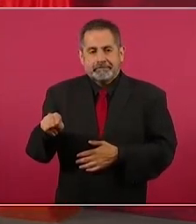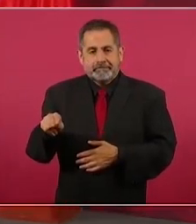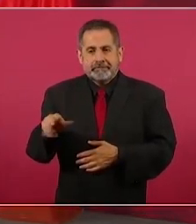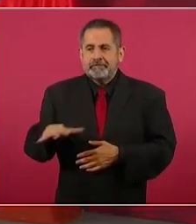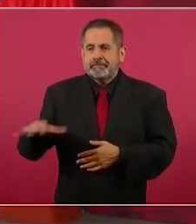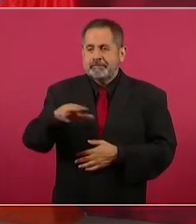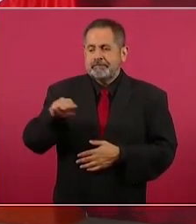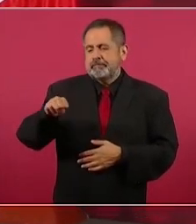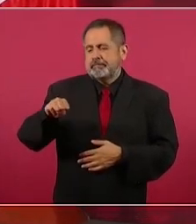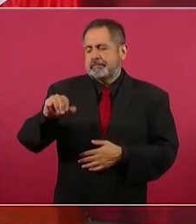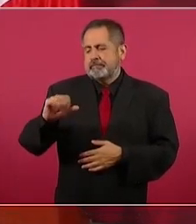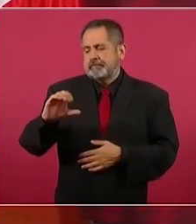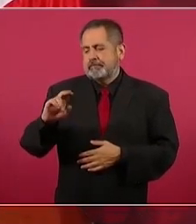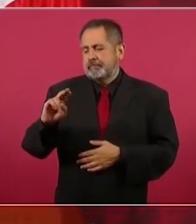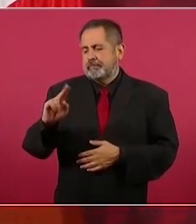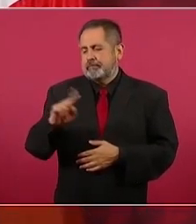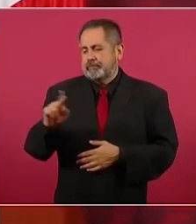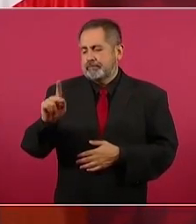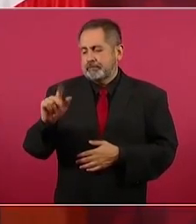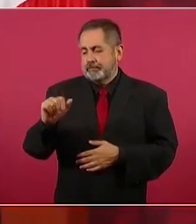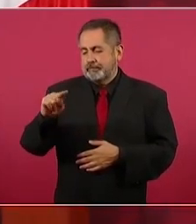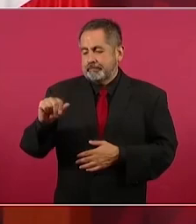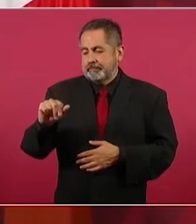Macuspana, Tabasco.